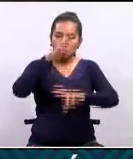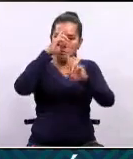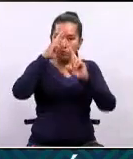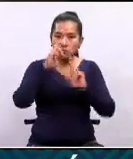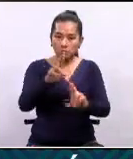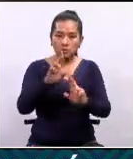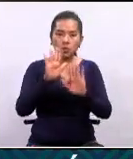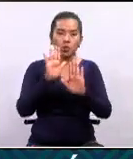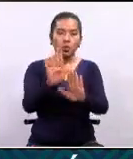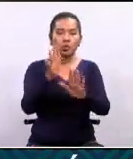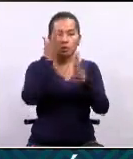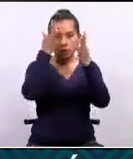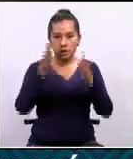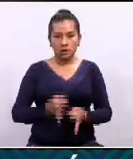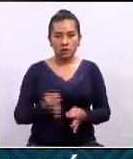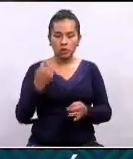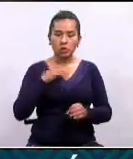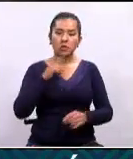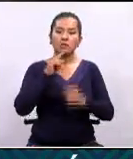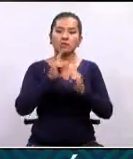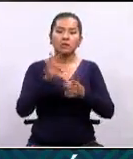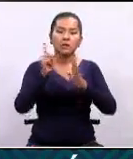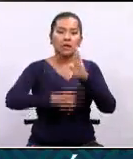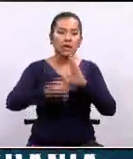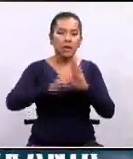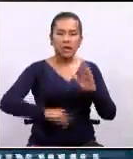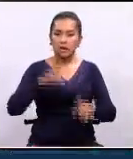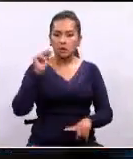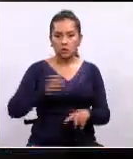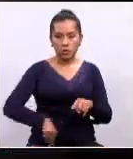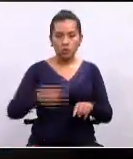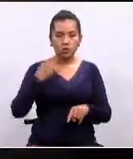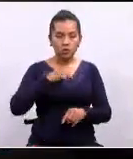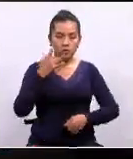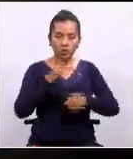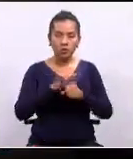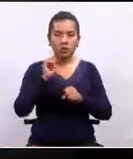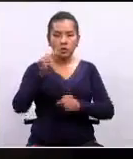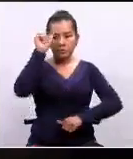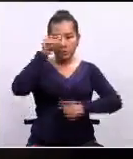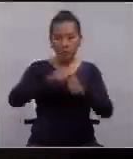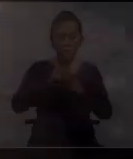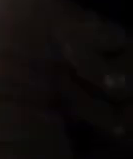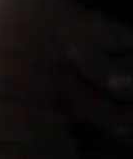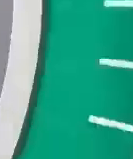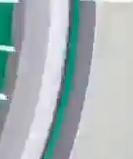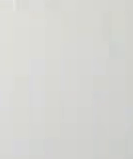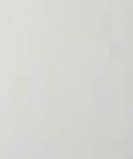entrar en un debate. Nuestro compromiso es por el debido proceso, por memoria, verdad y justicia.